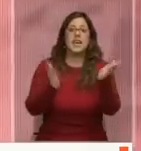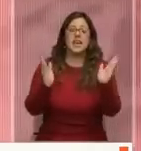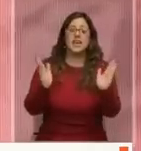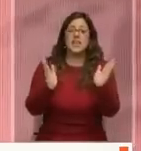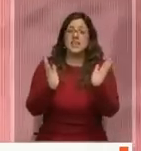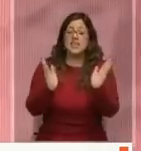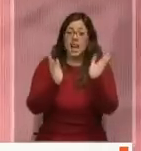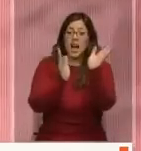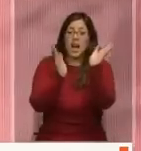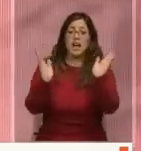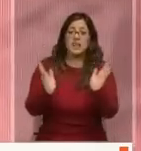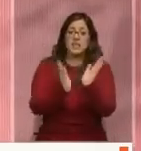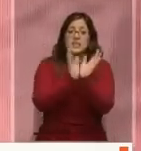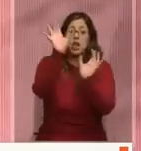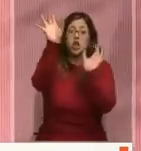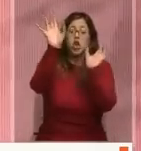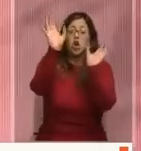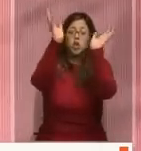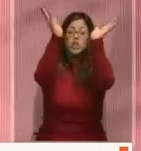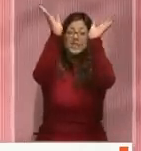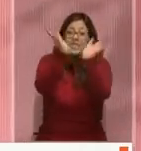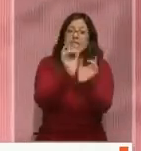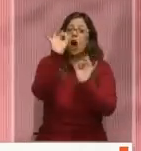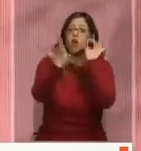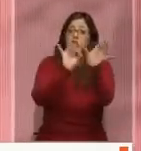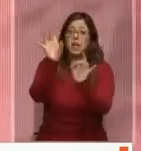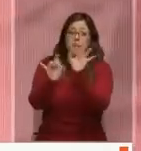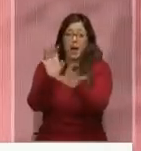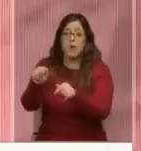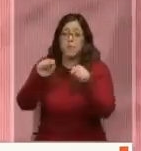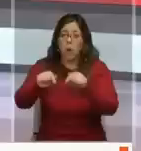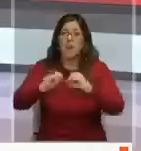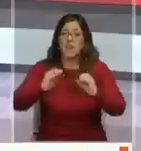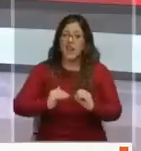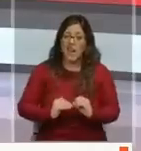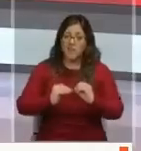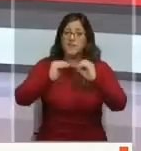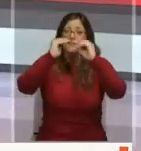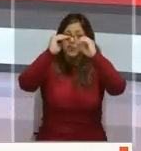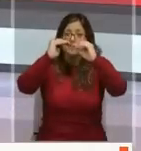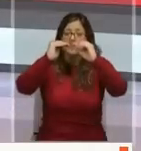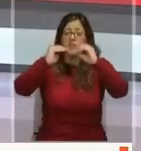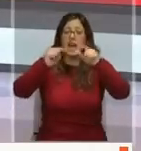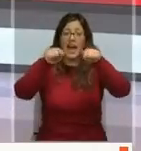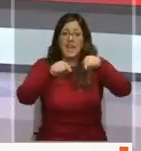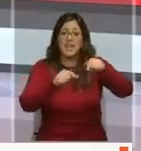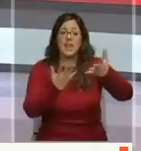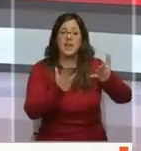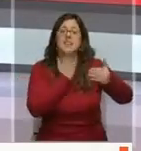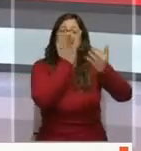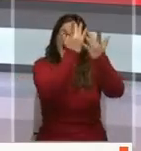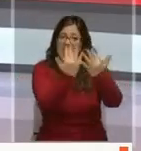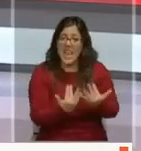donde igualmente la temperatura, como la isoterma cero, va a estar alta, va a caer agua ahí. No va a ser nieve,